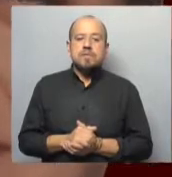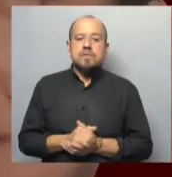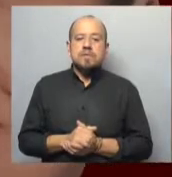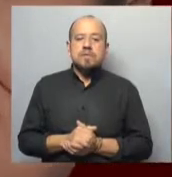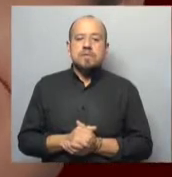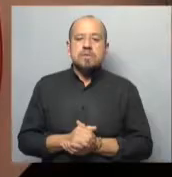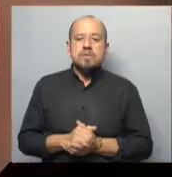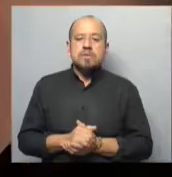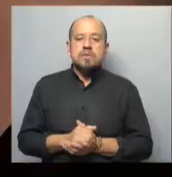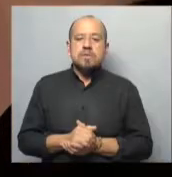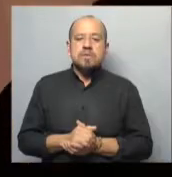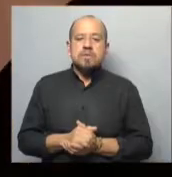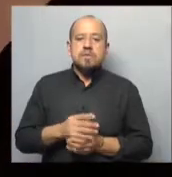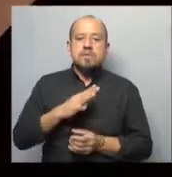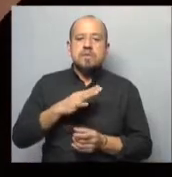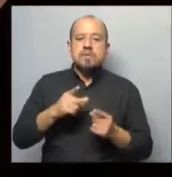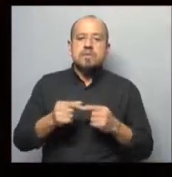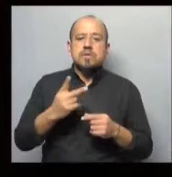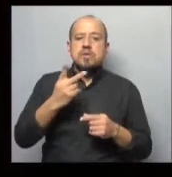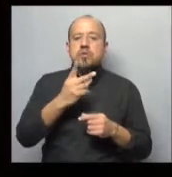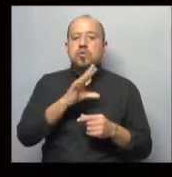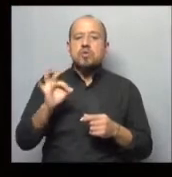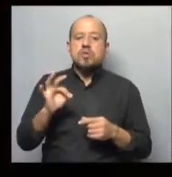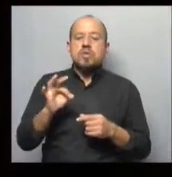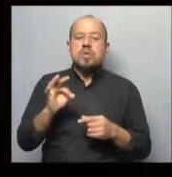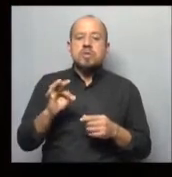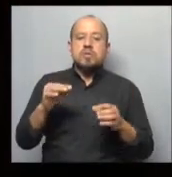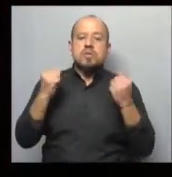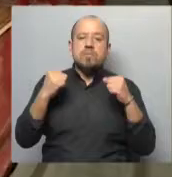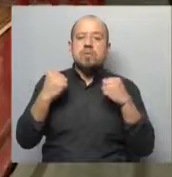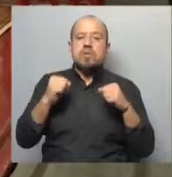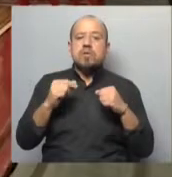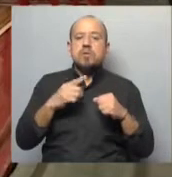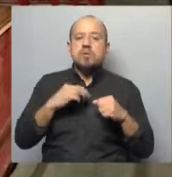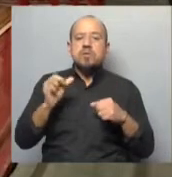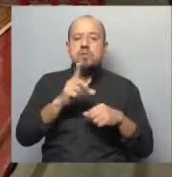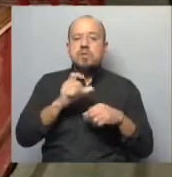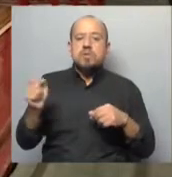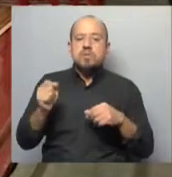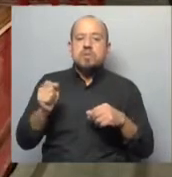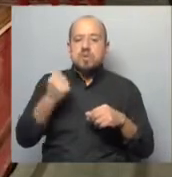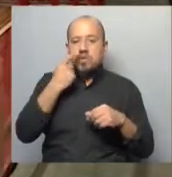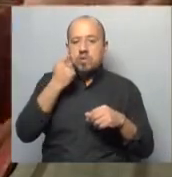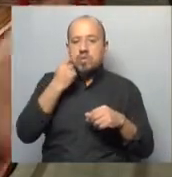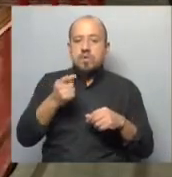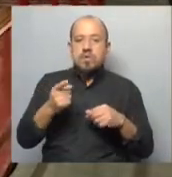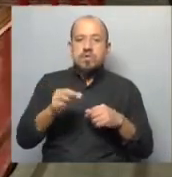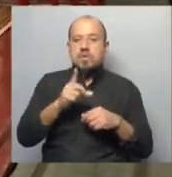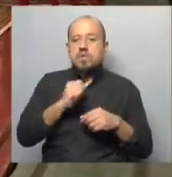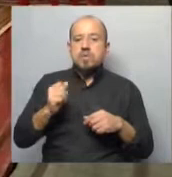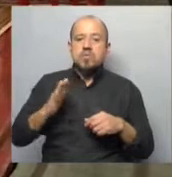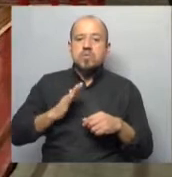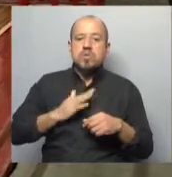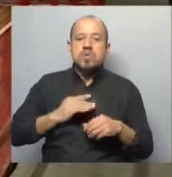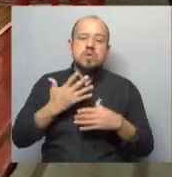Tenemos cerca de 200 deportistas, y de los cuales son 100 hombres y 100 mujeres, y algunas actividades